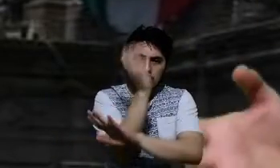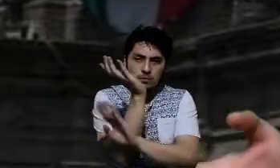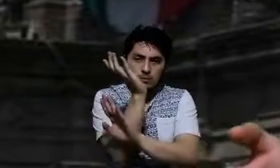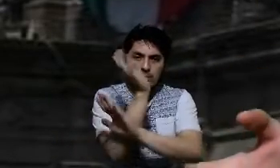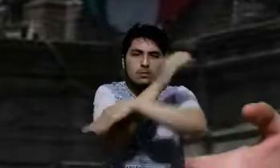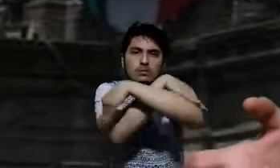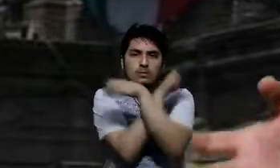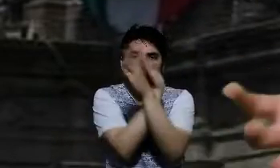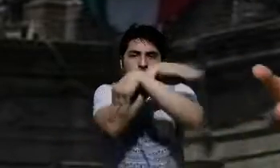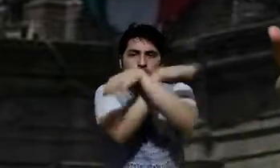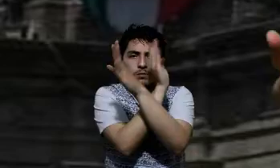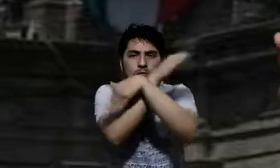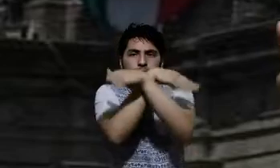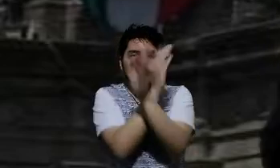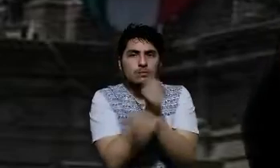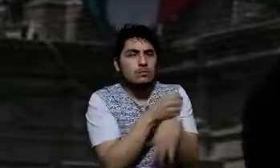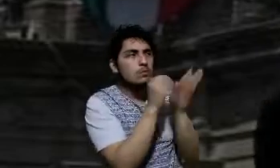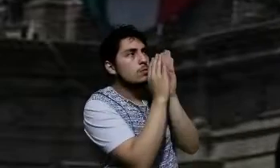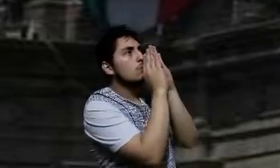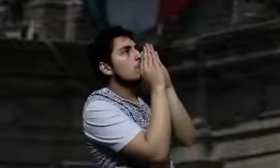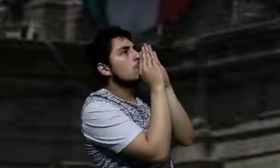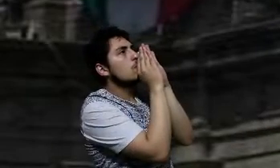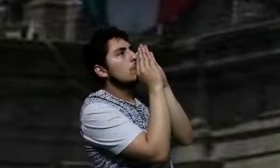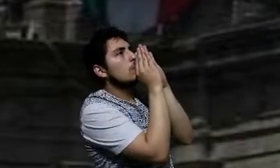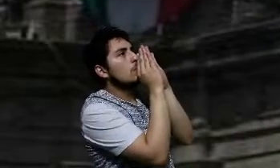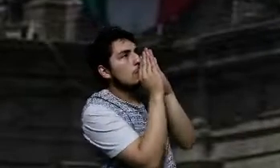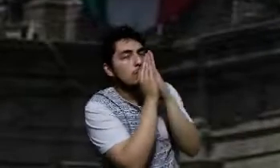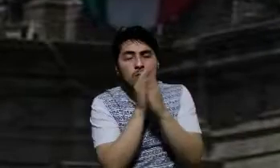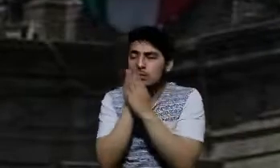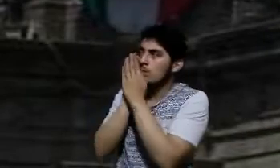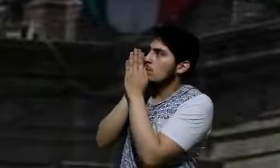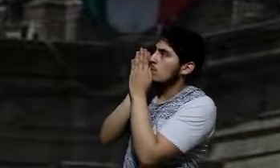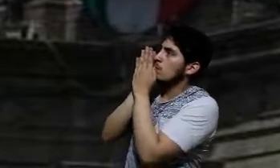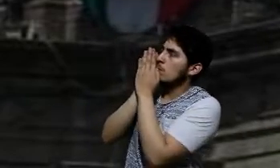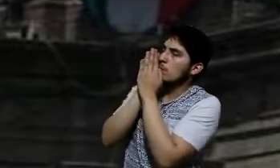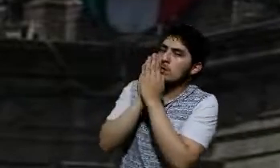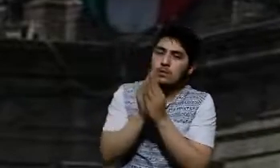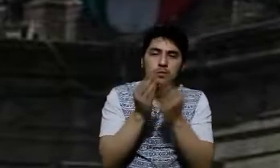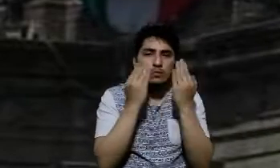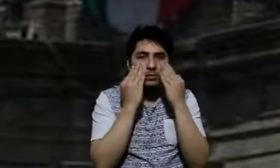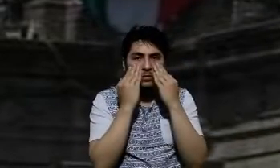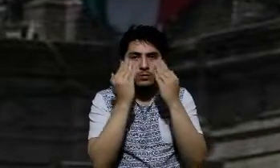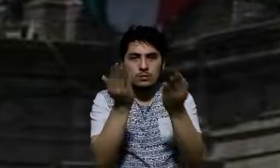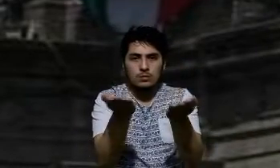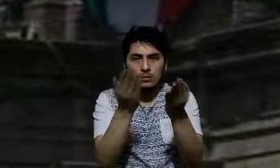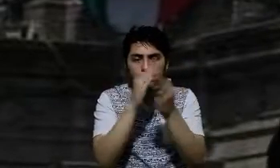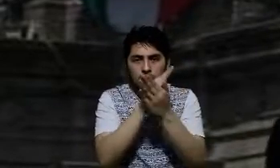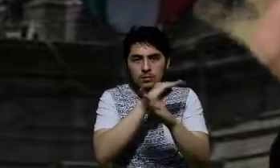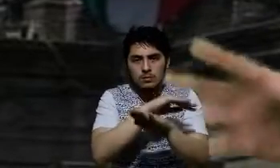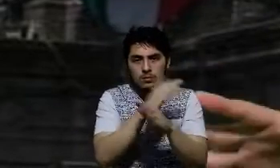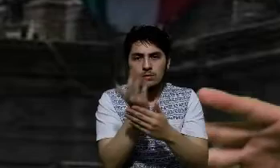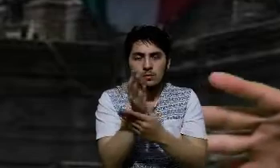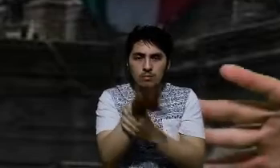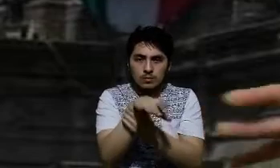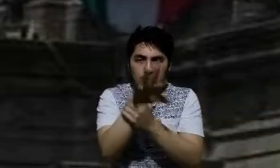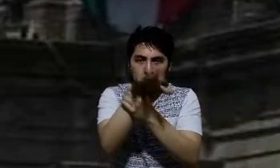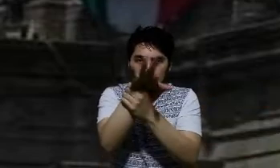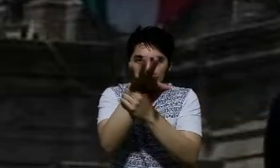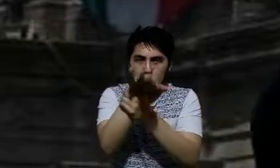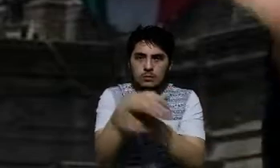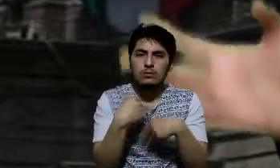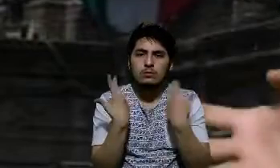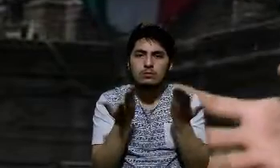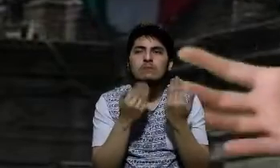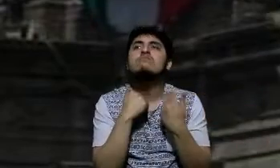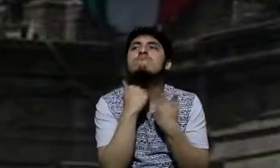no importa. Solamente importa el presidente. ¿Por qué? Porque la primera dama es un título tonto. Se le